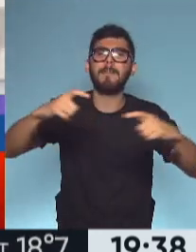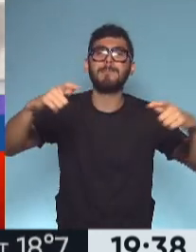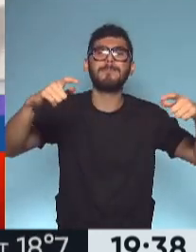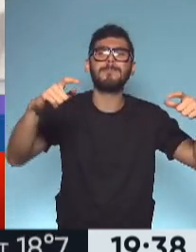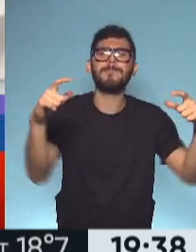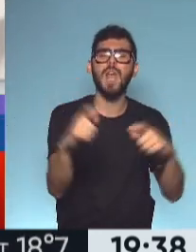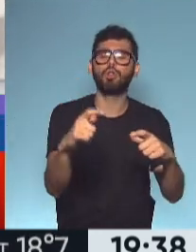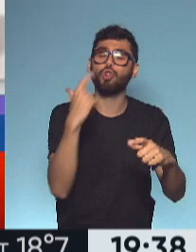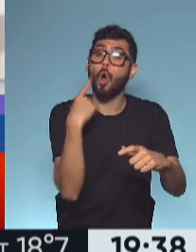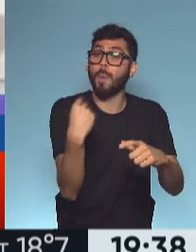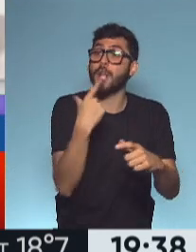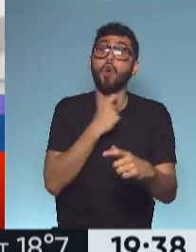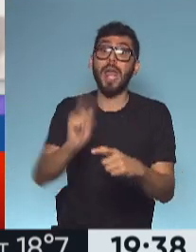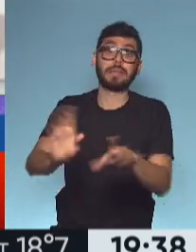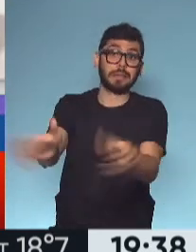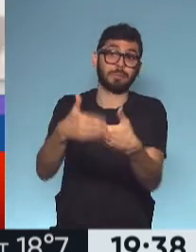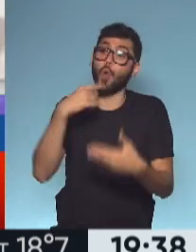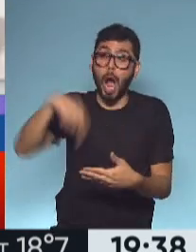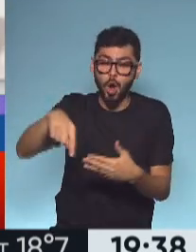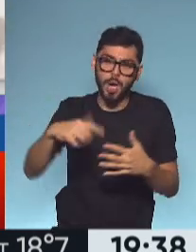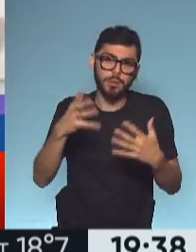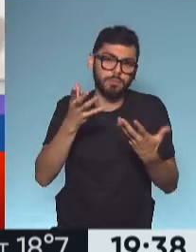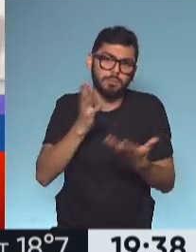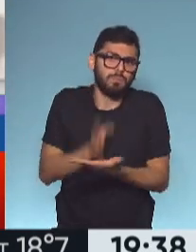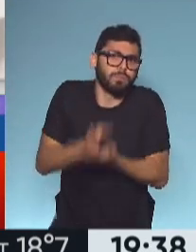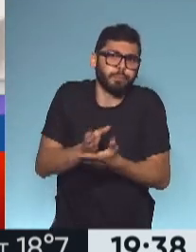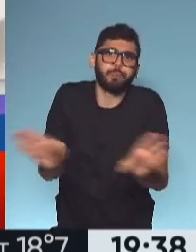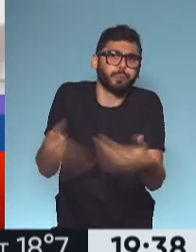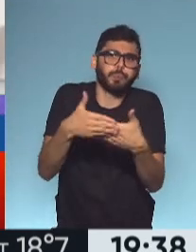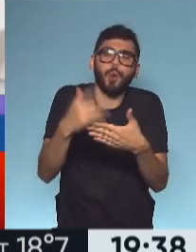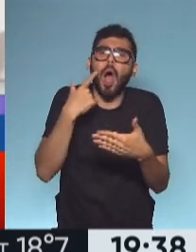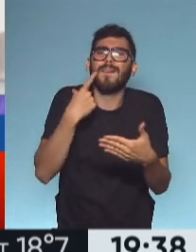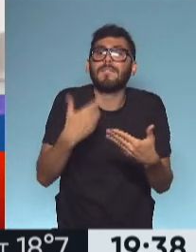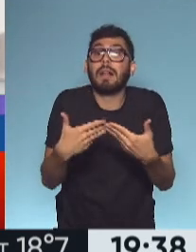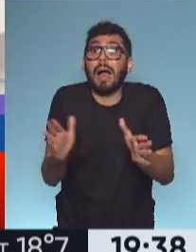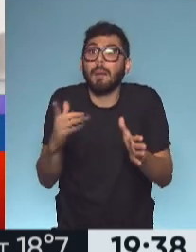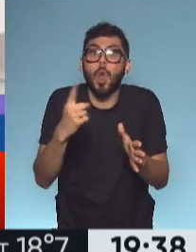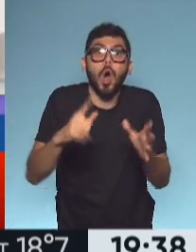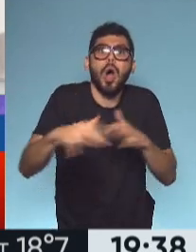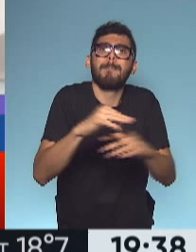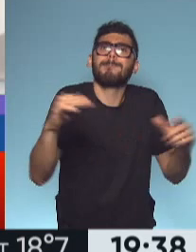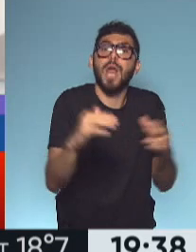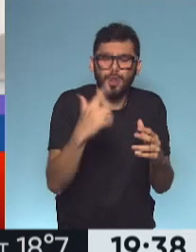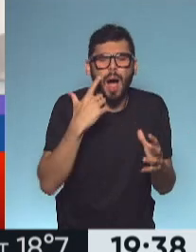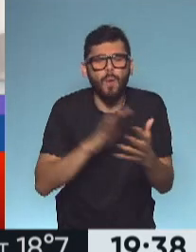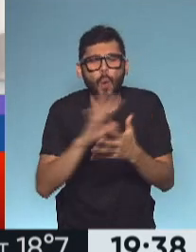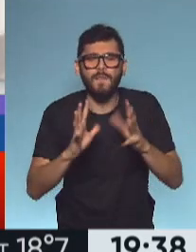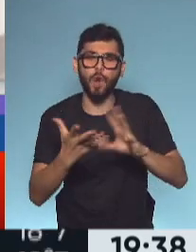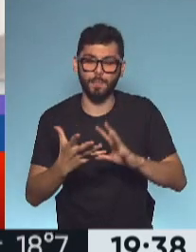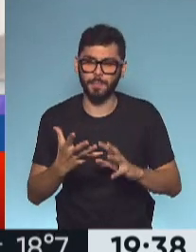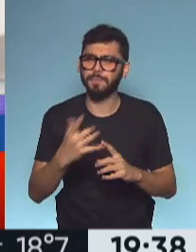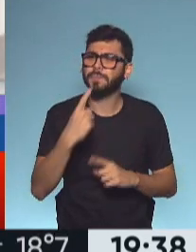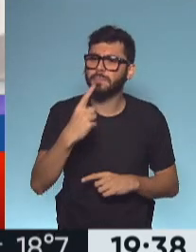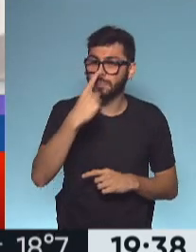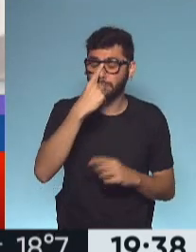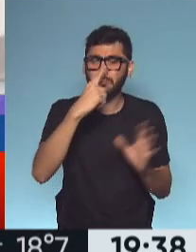suspensión en un caso extremo como estamos transitando hoy en la región metropolitana? Y, ministro, ¿han entablado alguna conversación puntual con la Ciudad de Buenos Aires? Porque